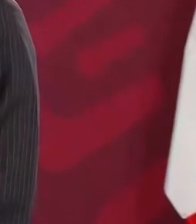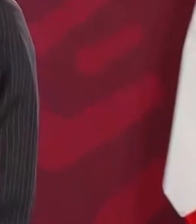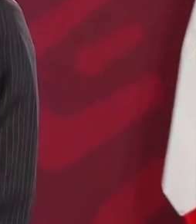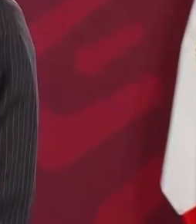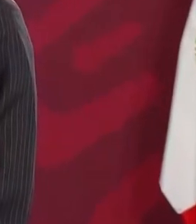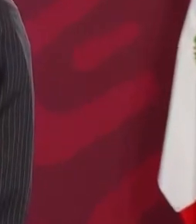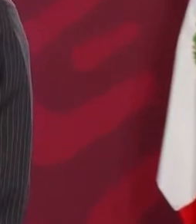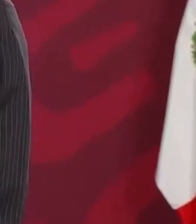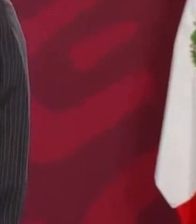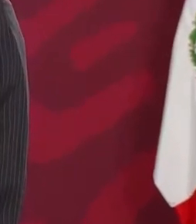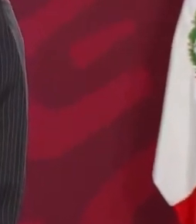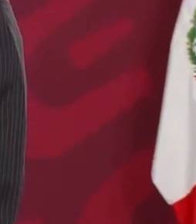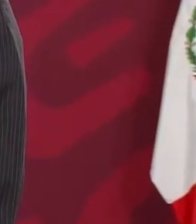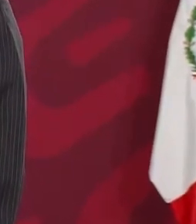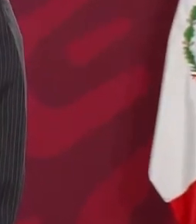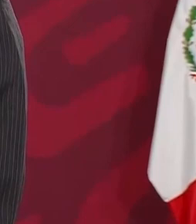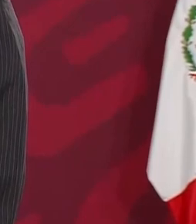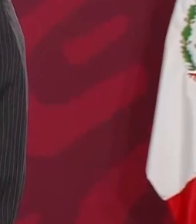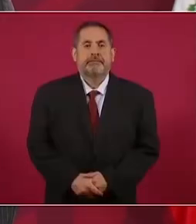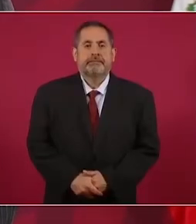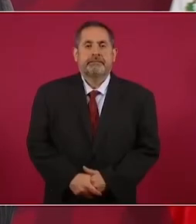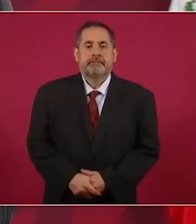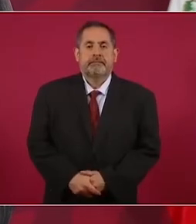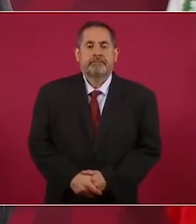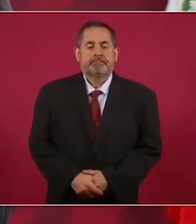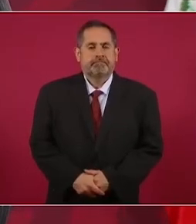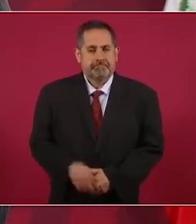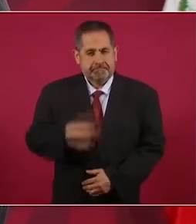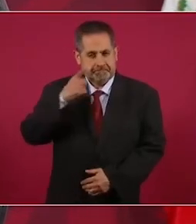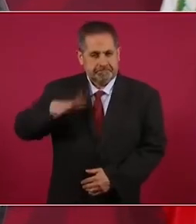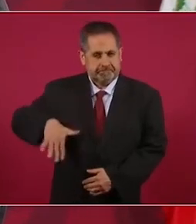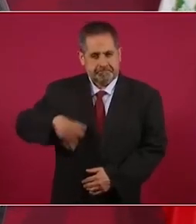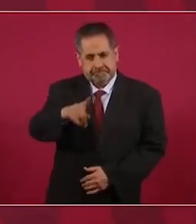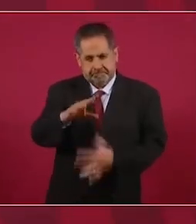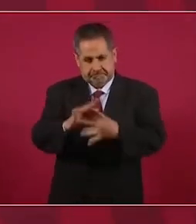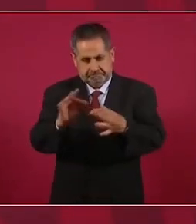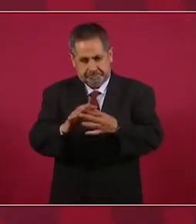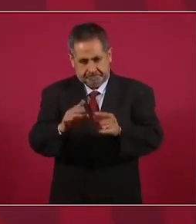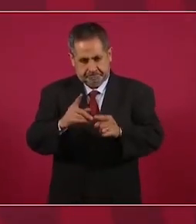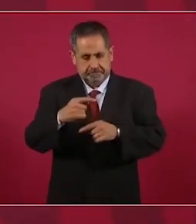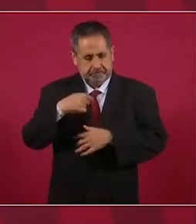estás explicando ahora de un